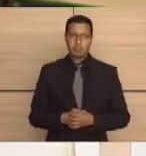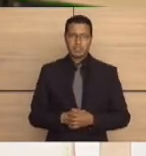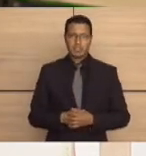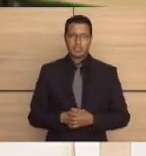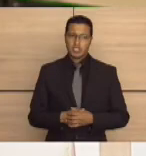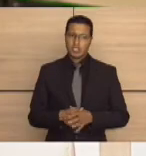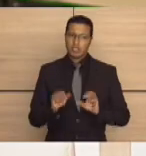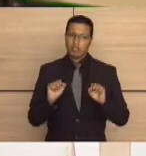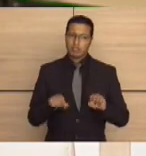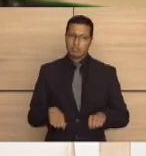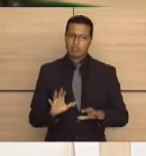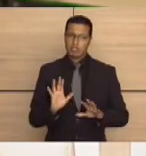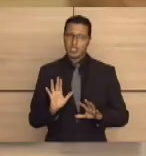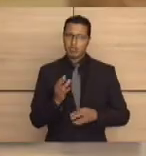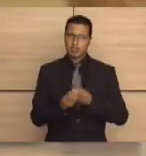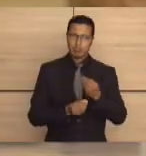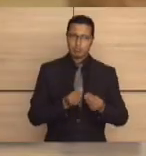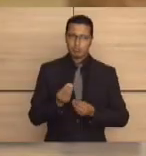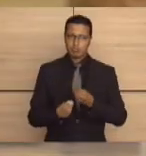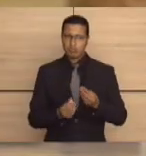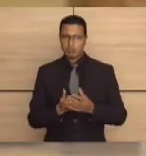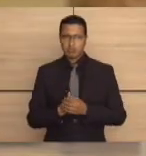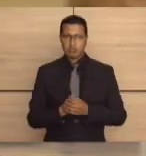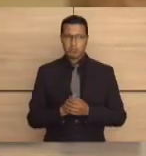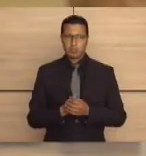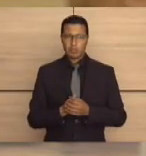podemos también vernos representados